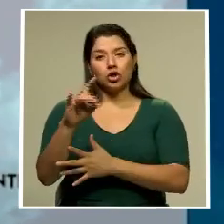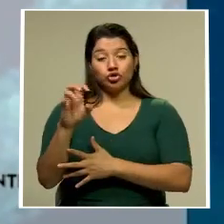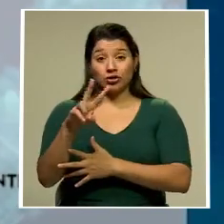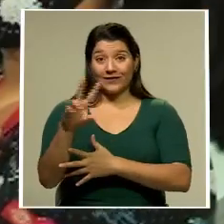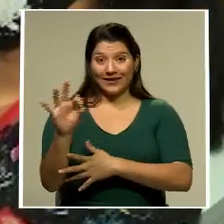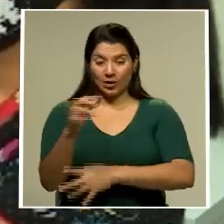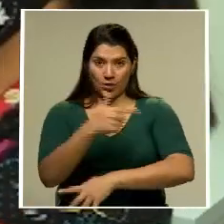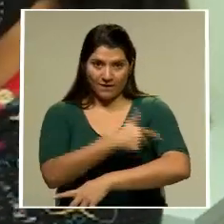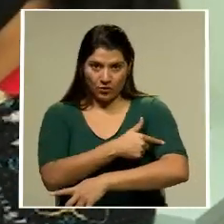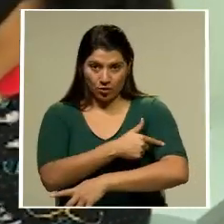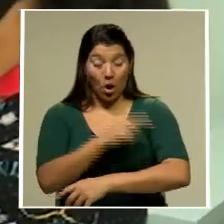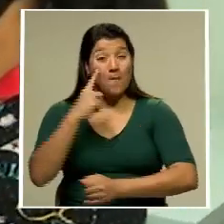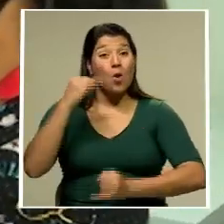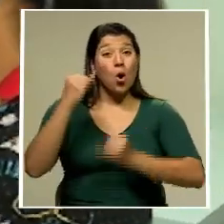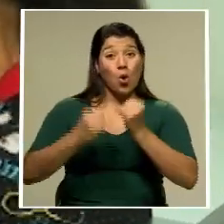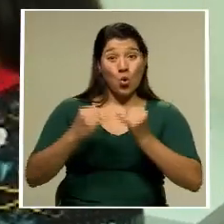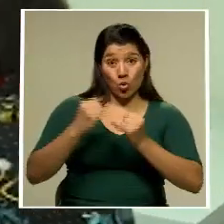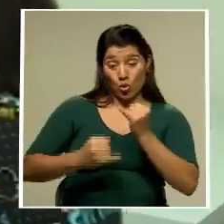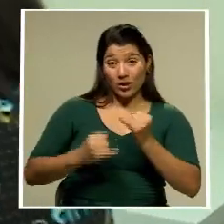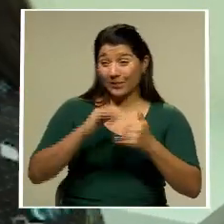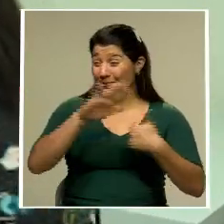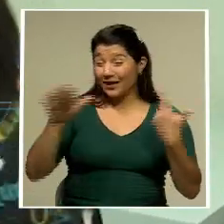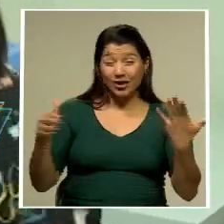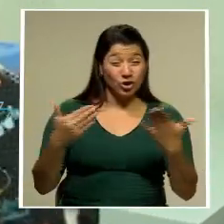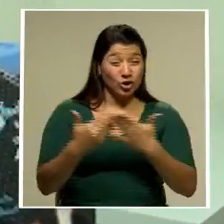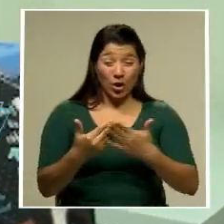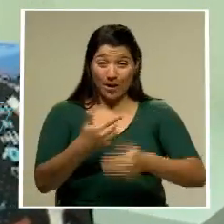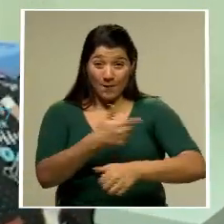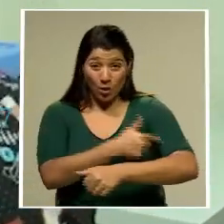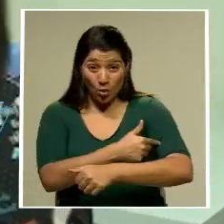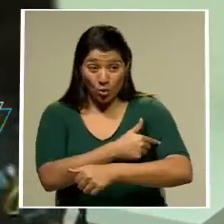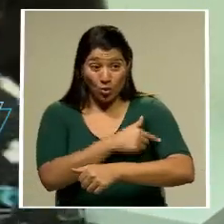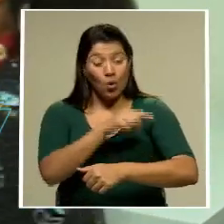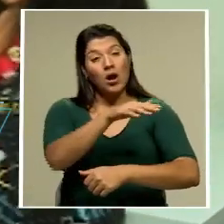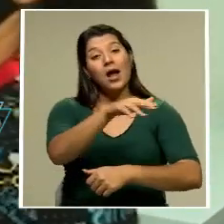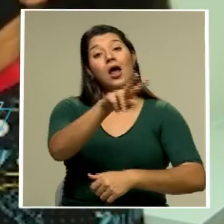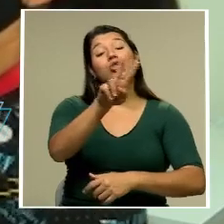11.829 dosis. Por último, del total de vacunas aplicadas,